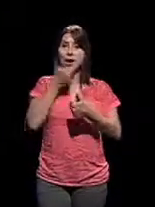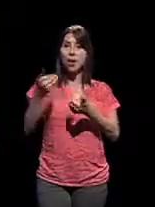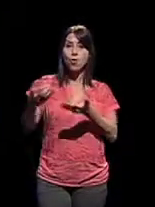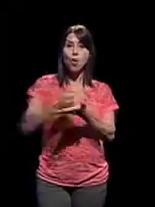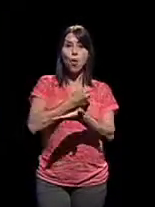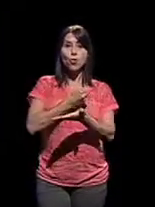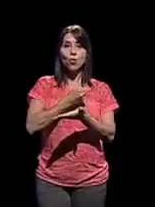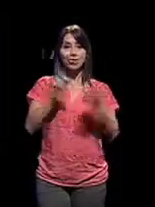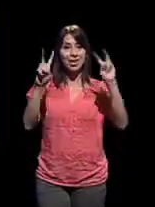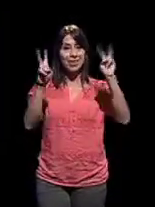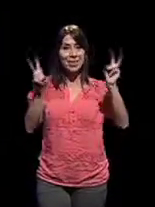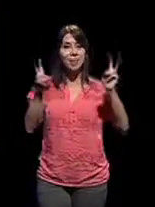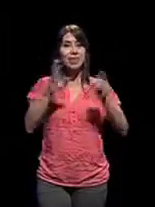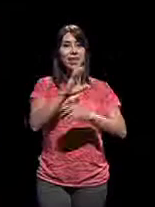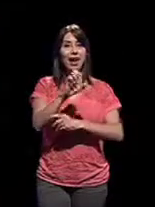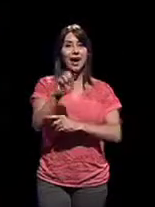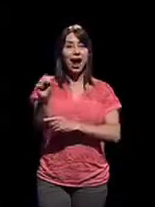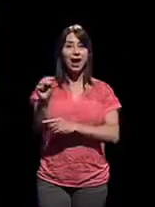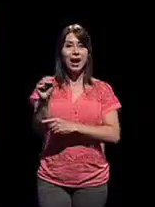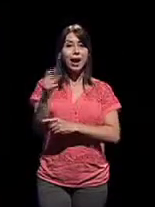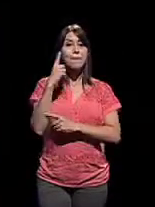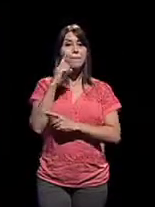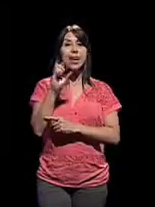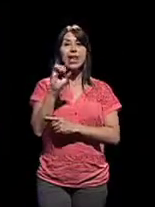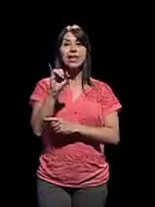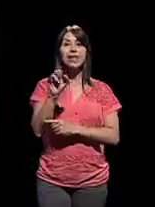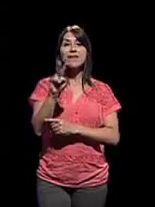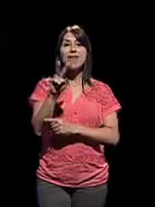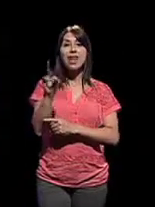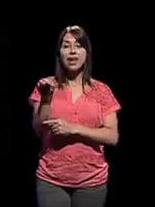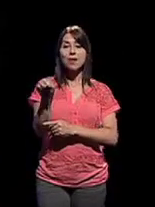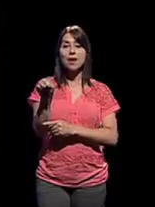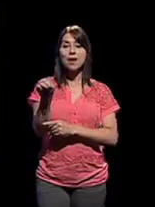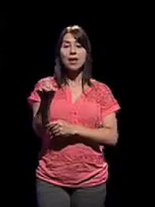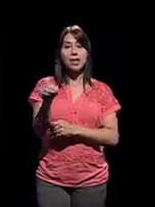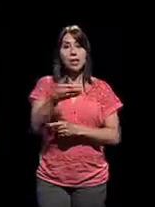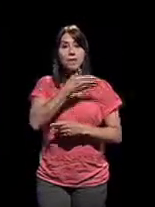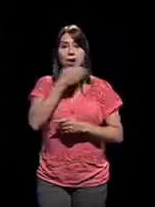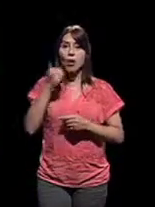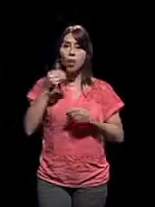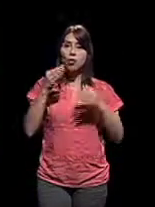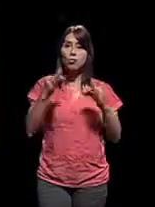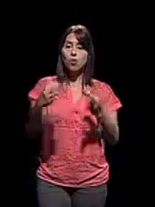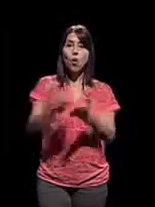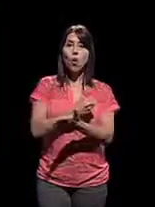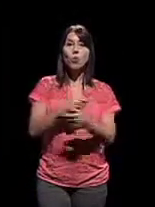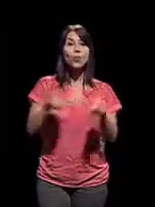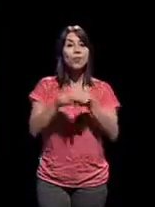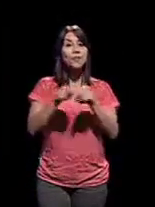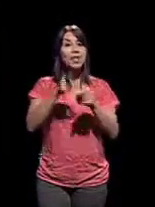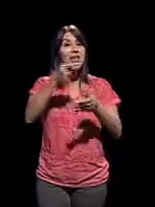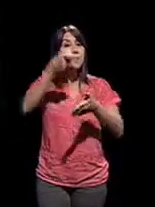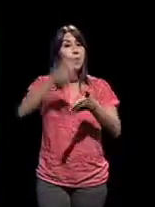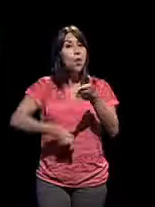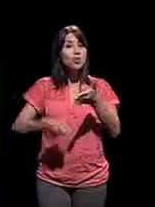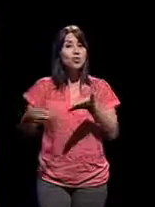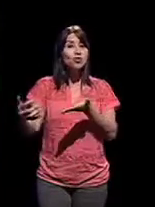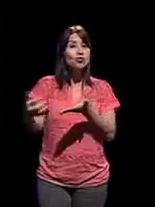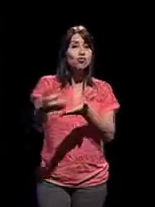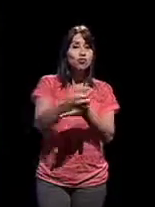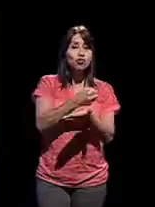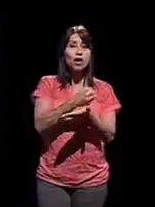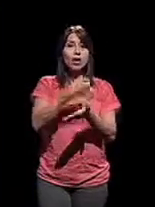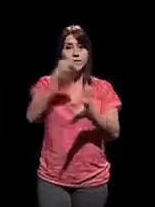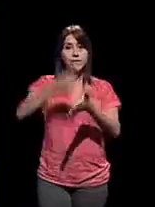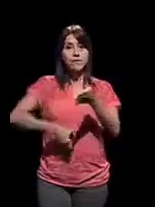en el tema de la caja, ¿verdad? Para el tema de pensiones, del régimen de invalidez, vejez y muerte, y un mejor cobro también de impuestos del Estado, una mejor